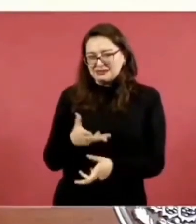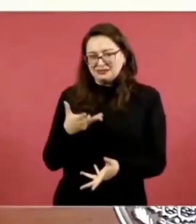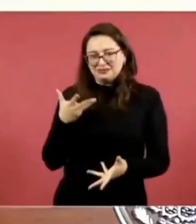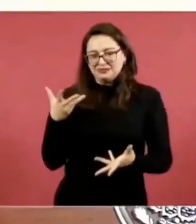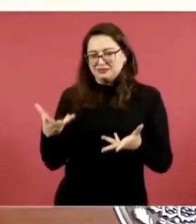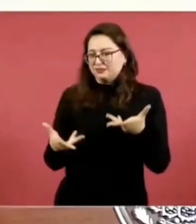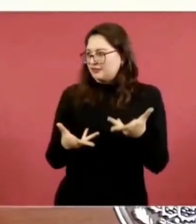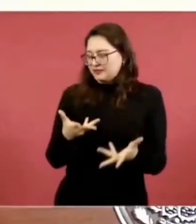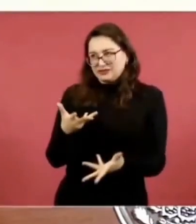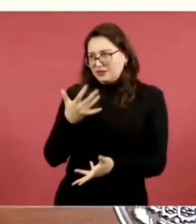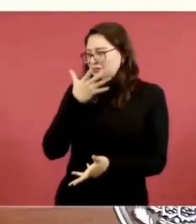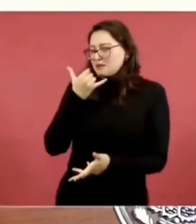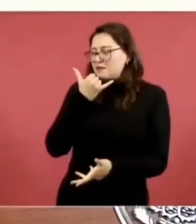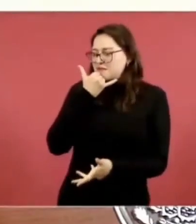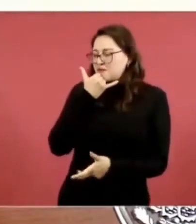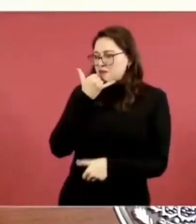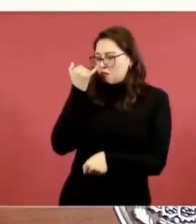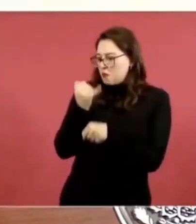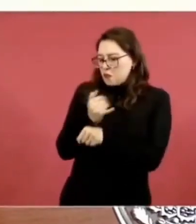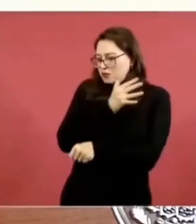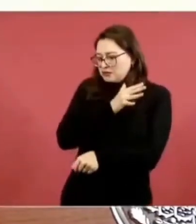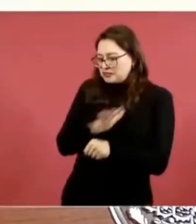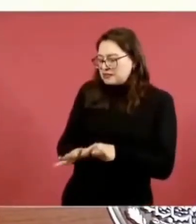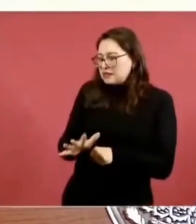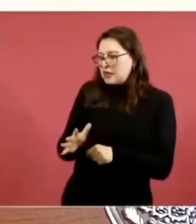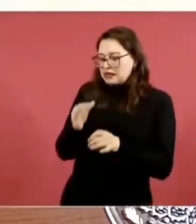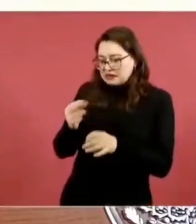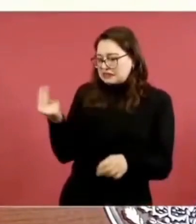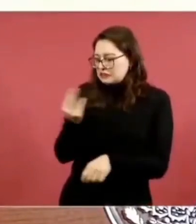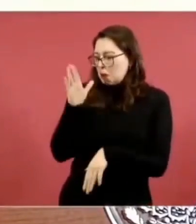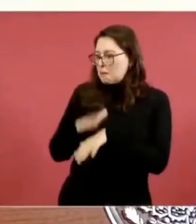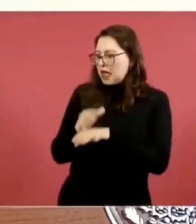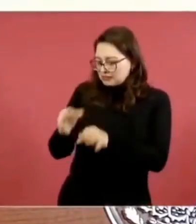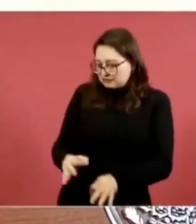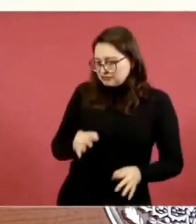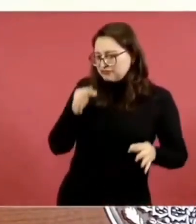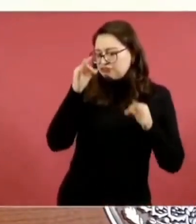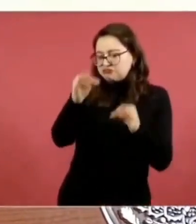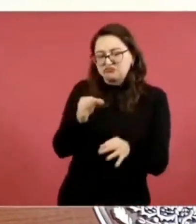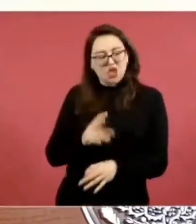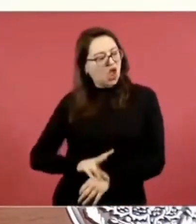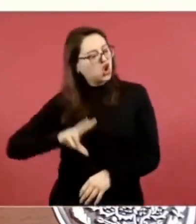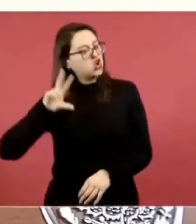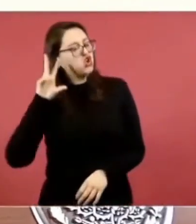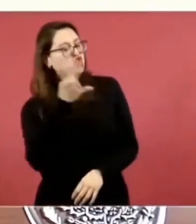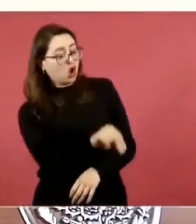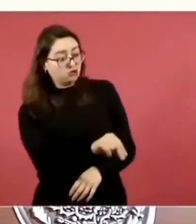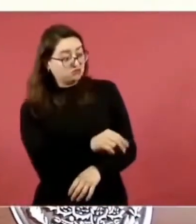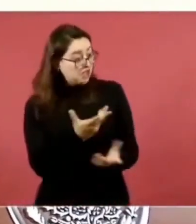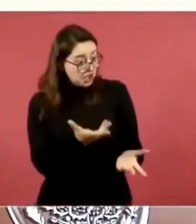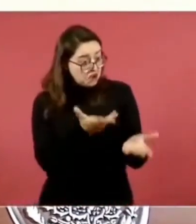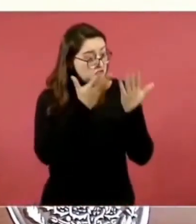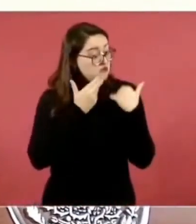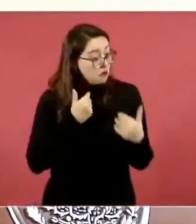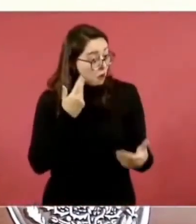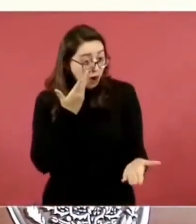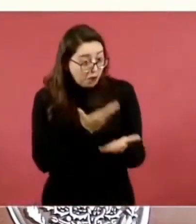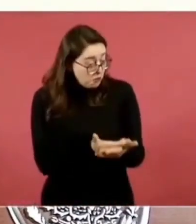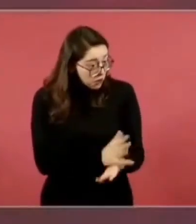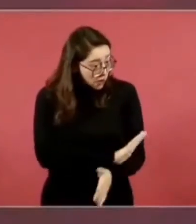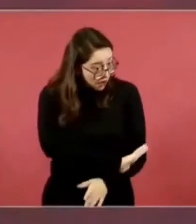pide ampliación del plazo, se le niega y en automático dejan en